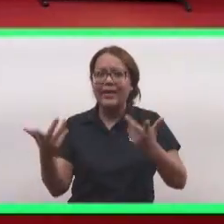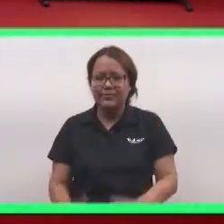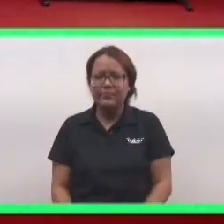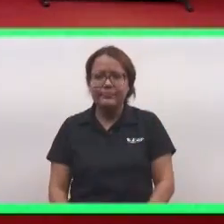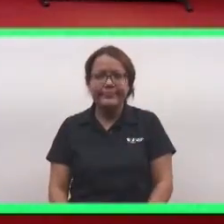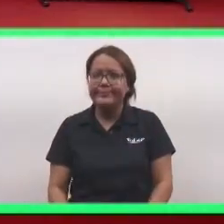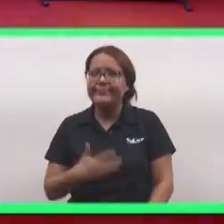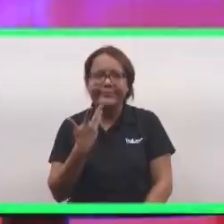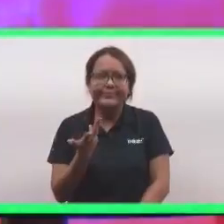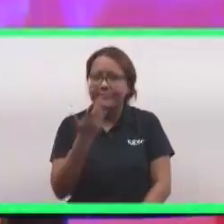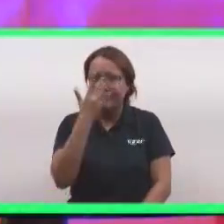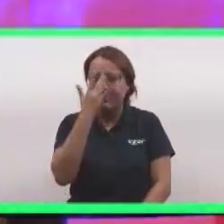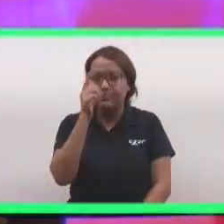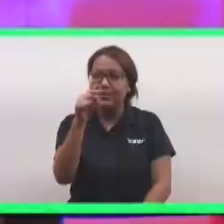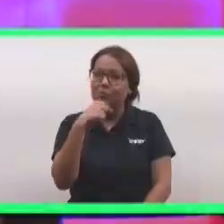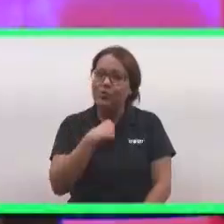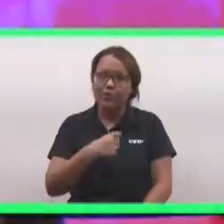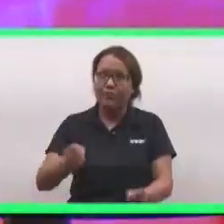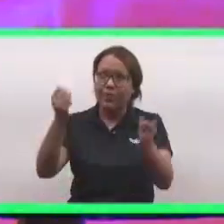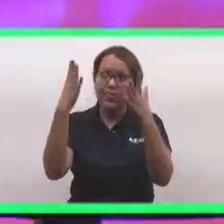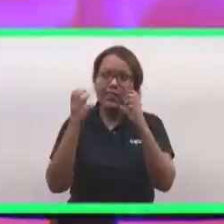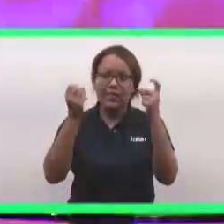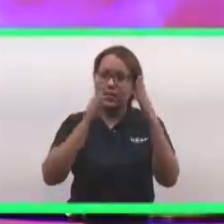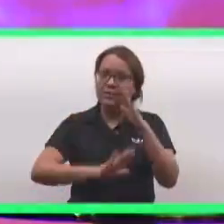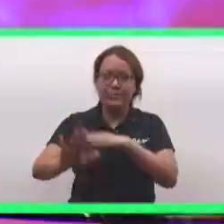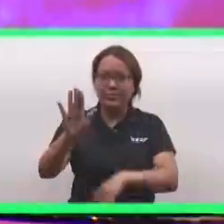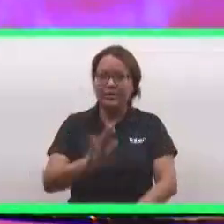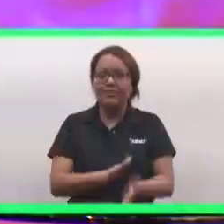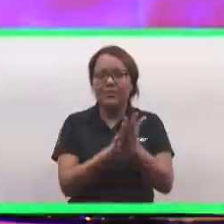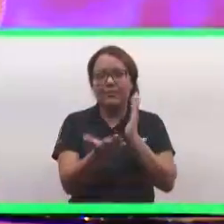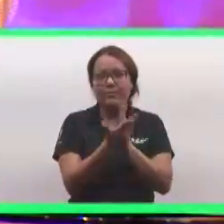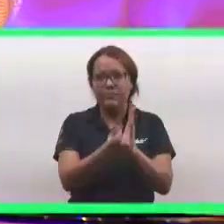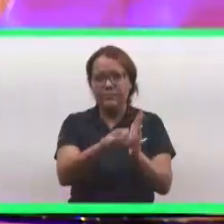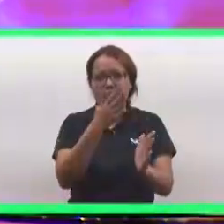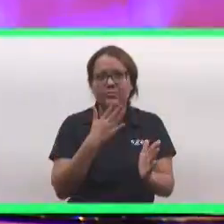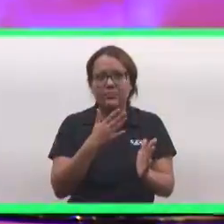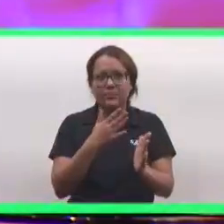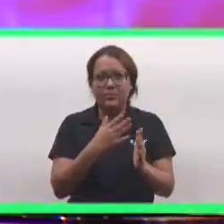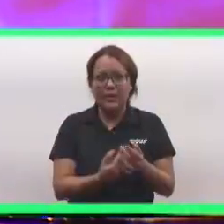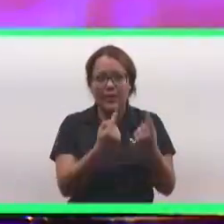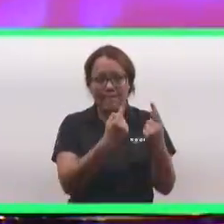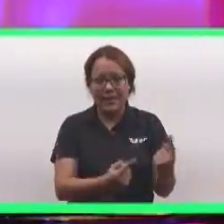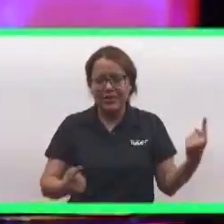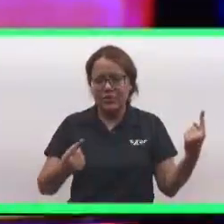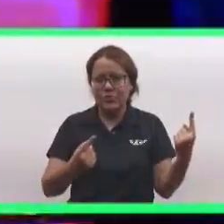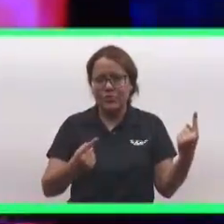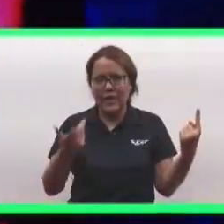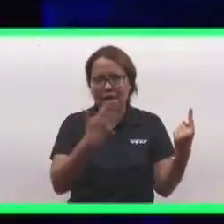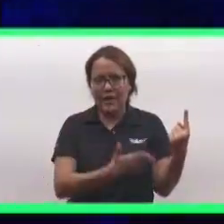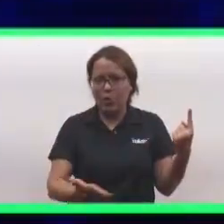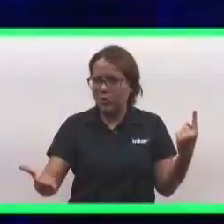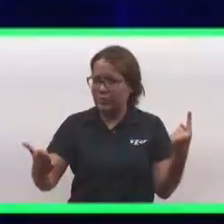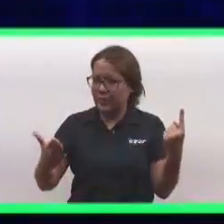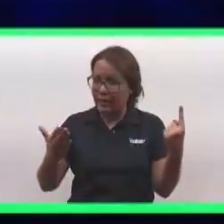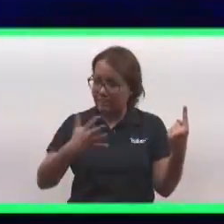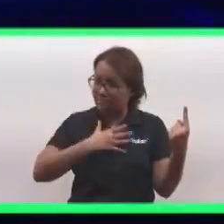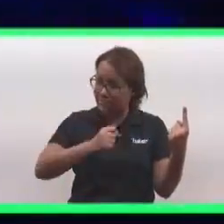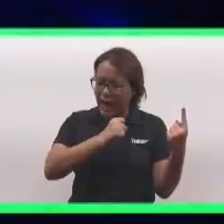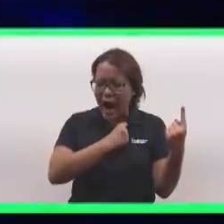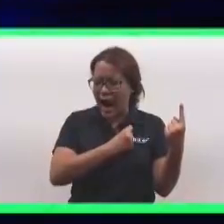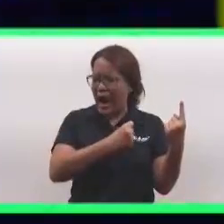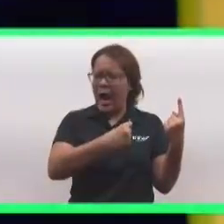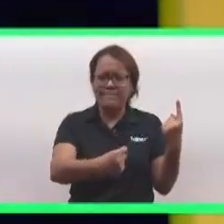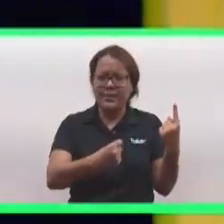Jamás vamos a prosperar. ¿Por qué? Porque la Biblia lo dice, que el hombre que ama los buenos ungüentos y